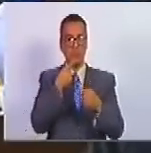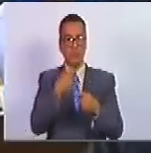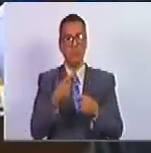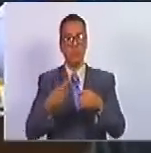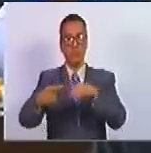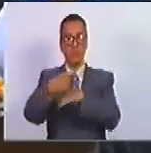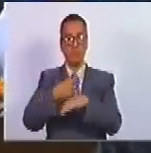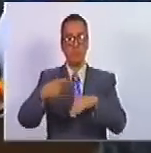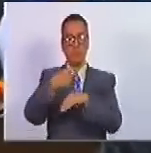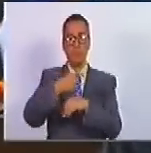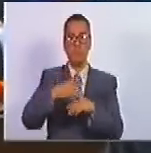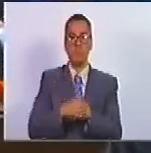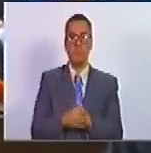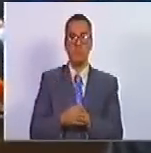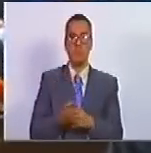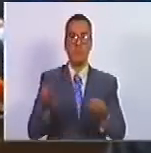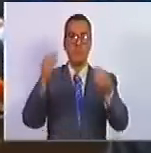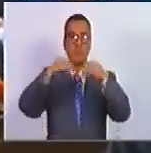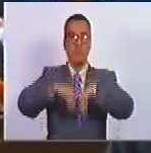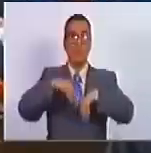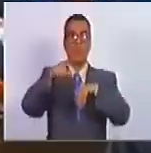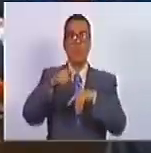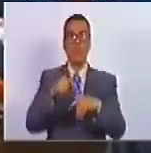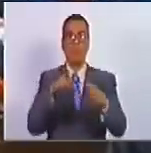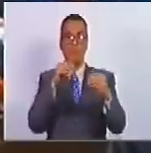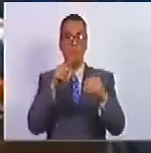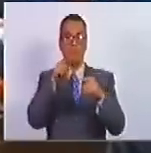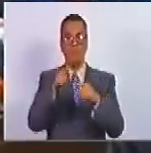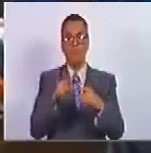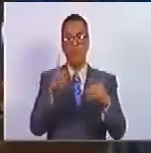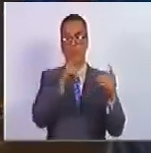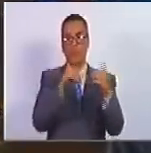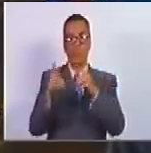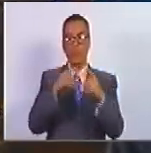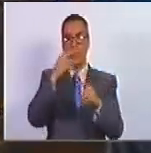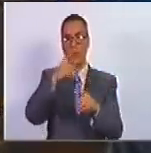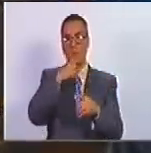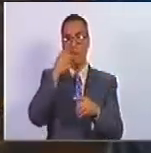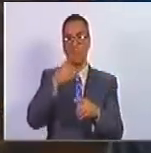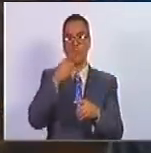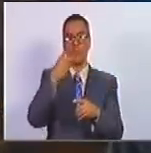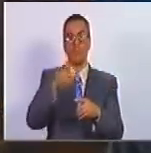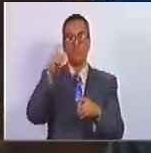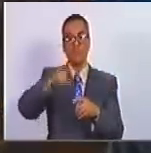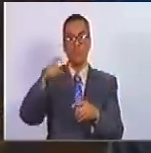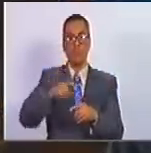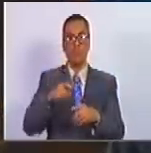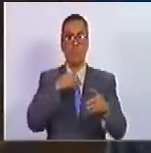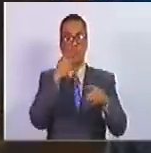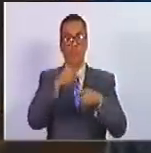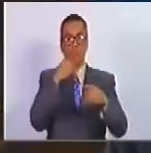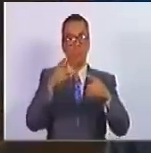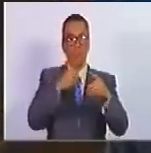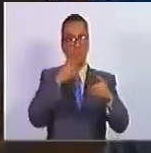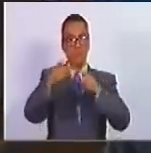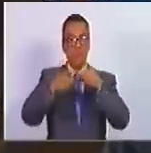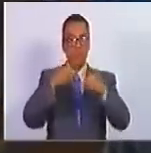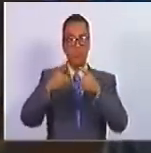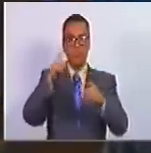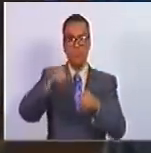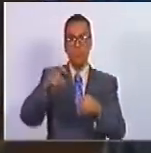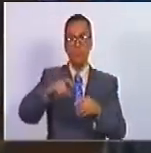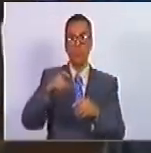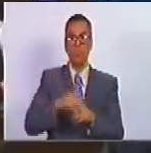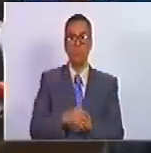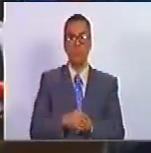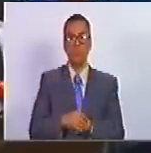la búsqueda de acuerdos, para hablar de un diálogo político necesario. Hablar del diálogo político